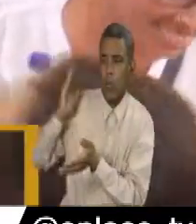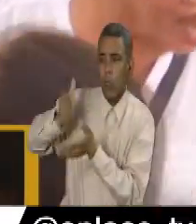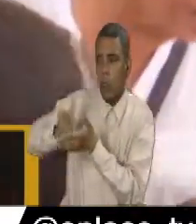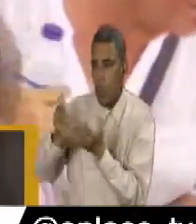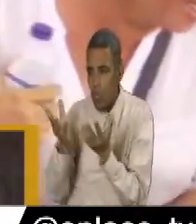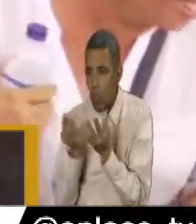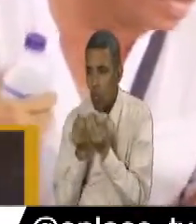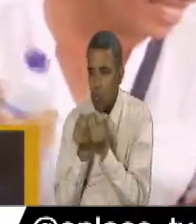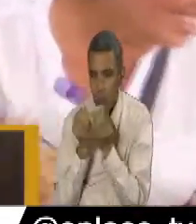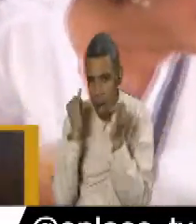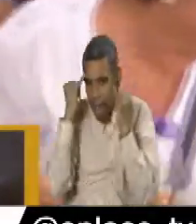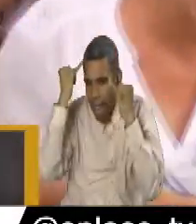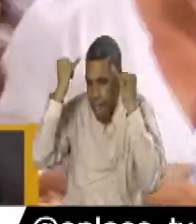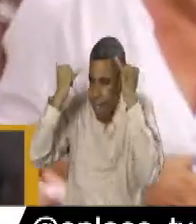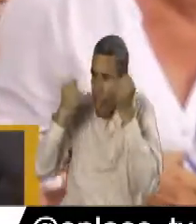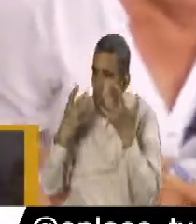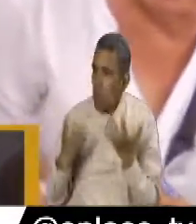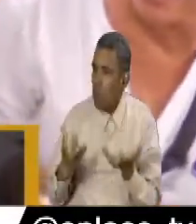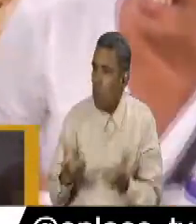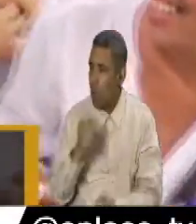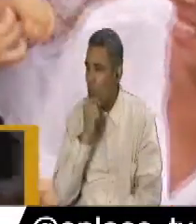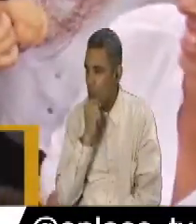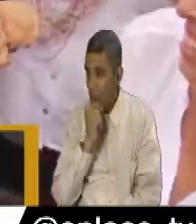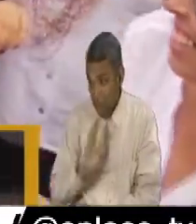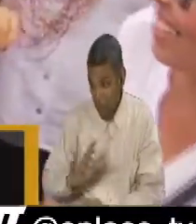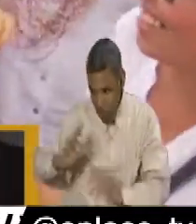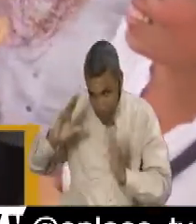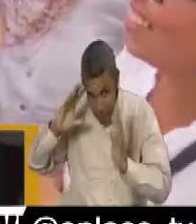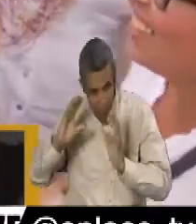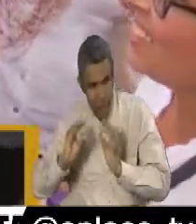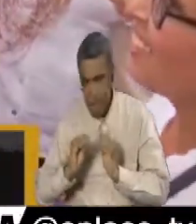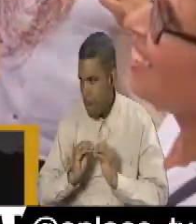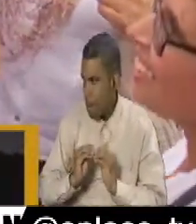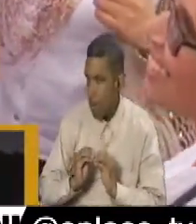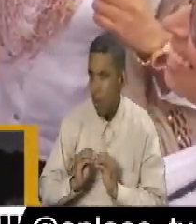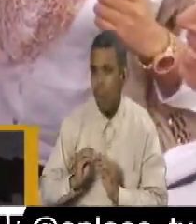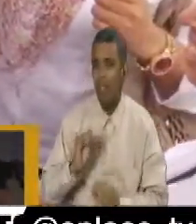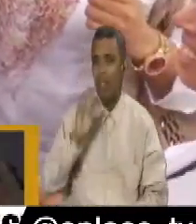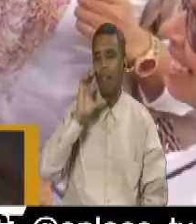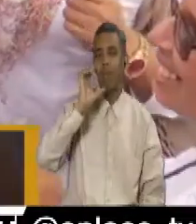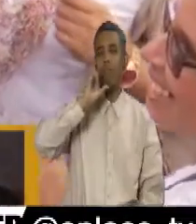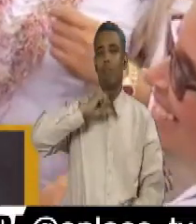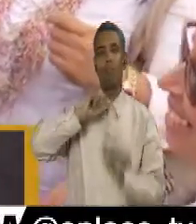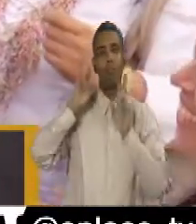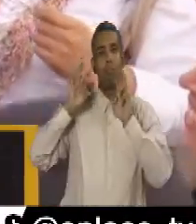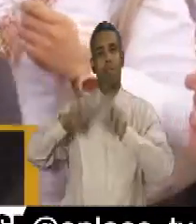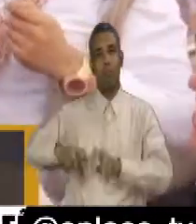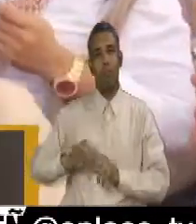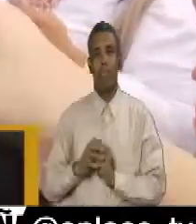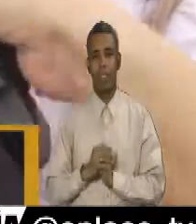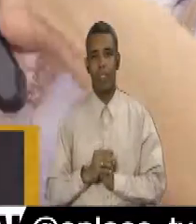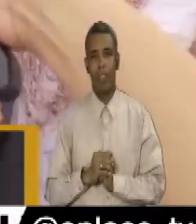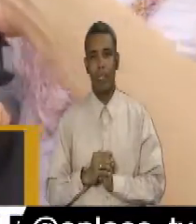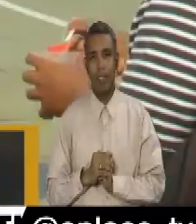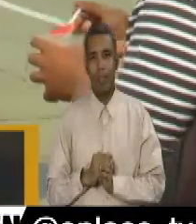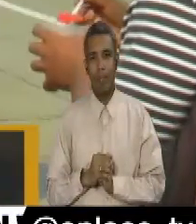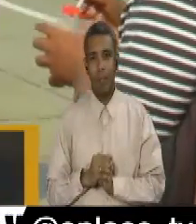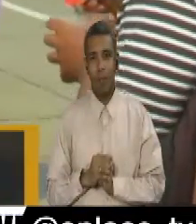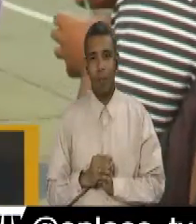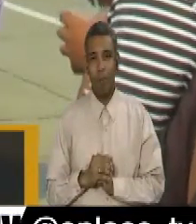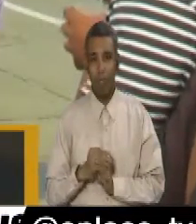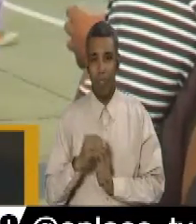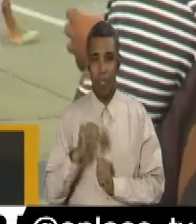sigue ahí pues en una actitud de cómplice, pues nos preocupaba. Donde sabíamos que el fiscal